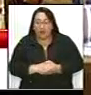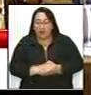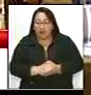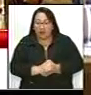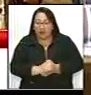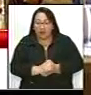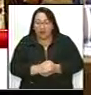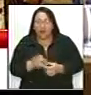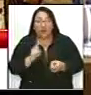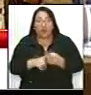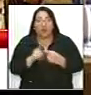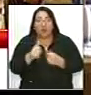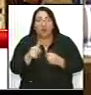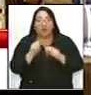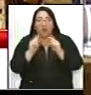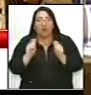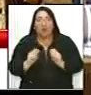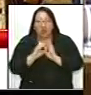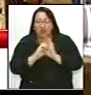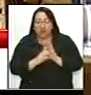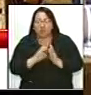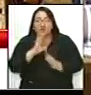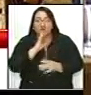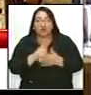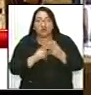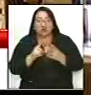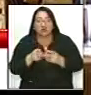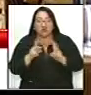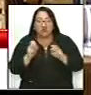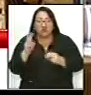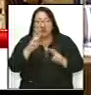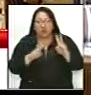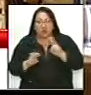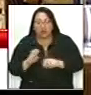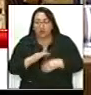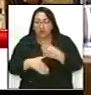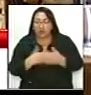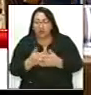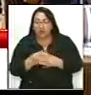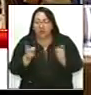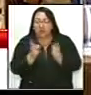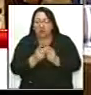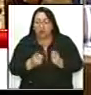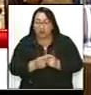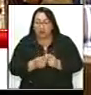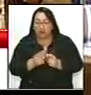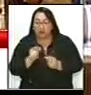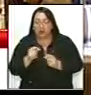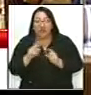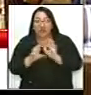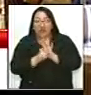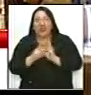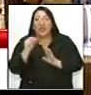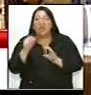incluso el mismo Tribunal Constitucional, habla de que el asunto debe analizarse en proceso de concretación de tal